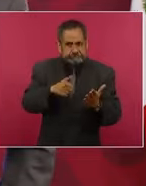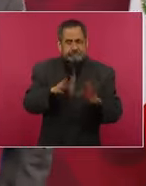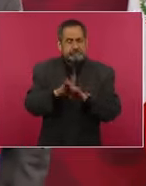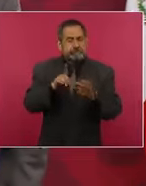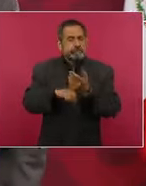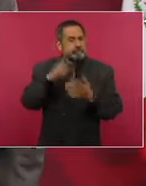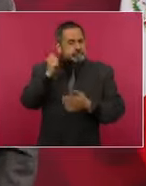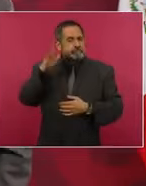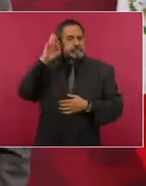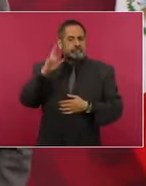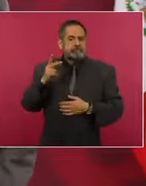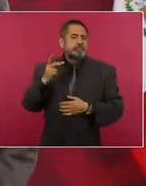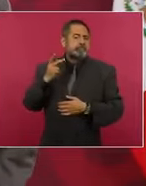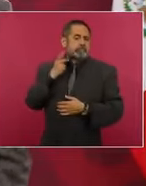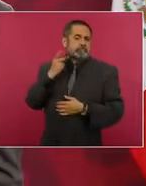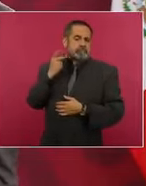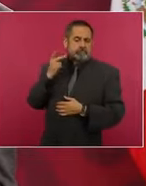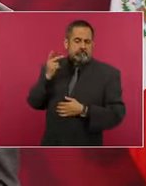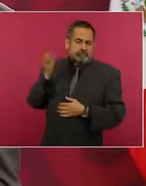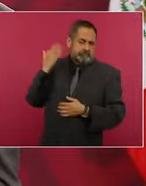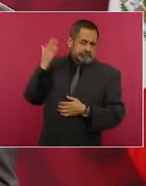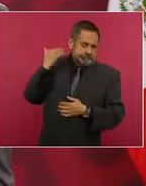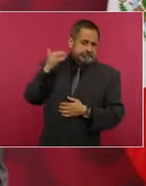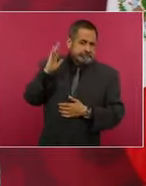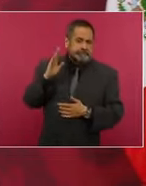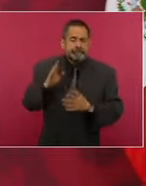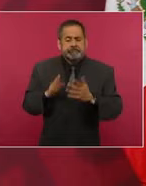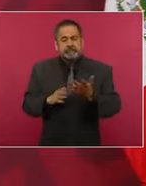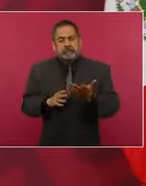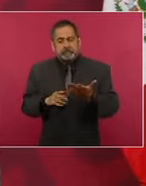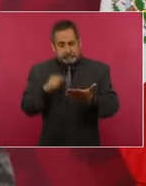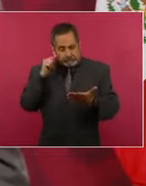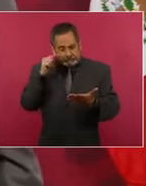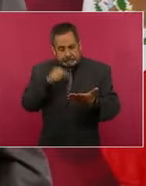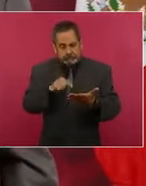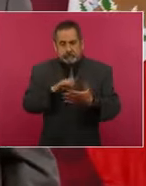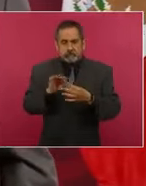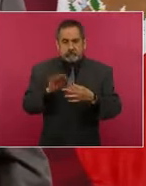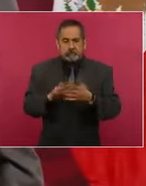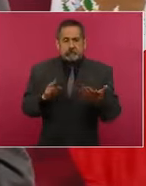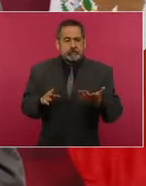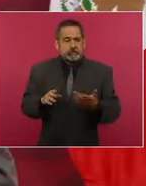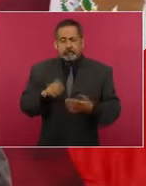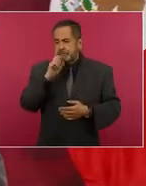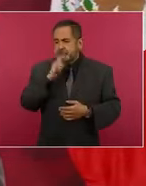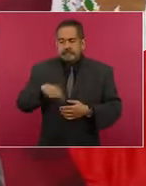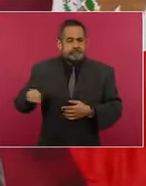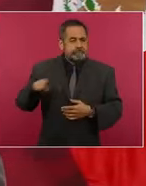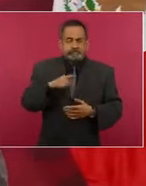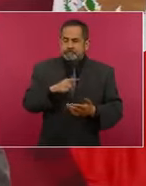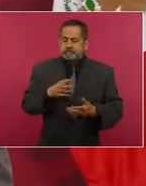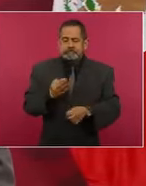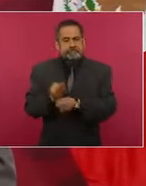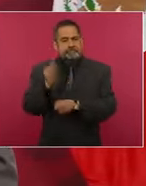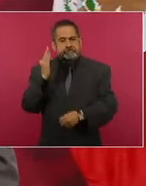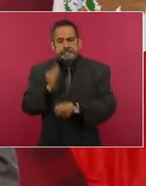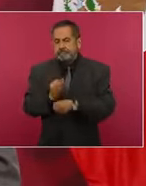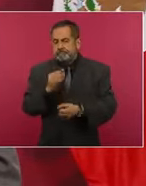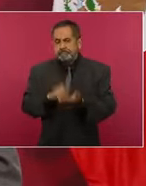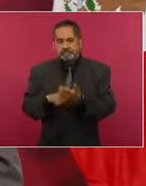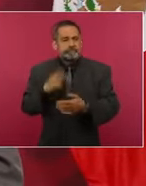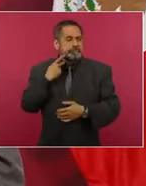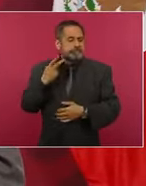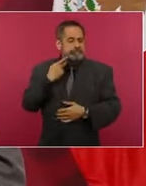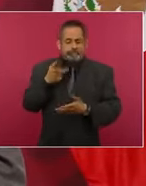la política y la picardía política